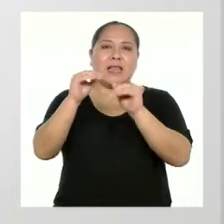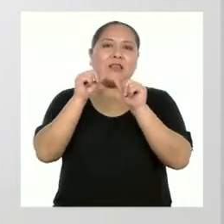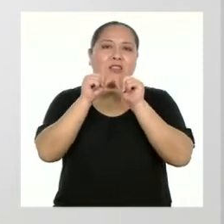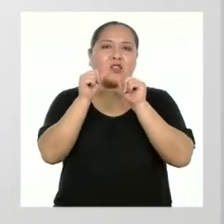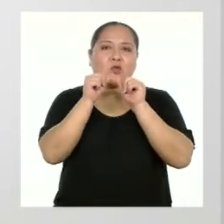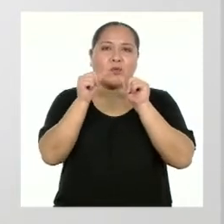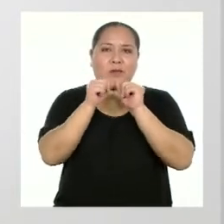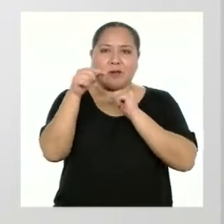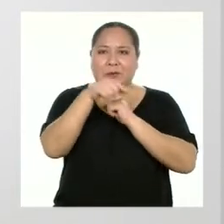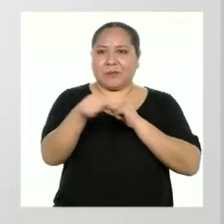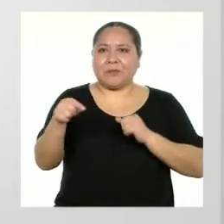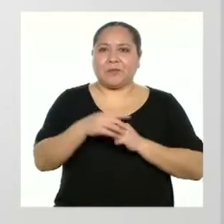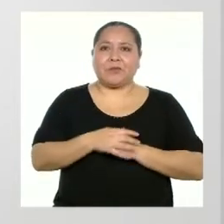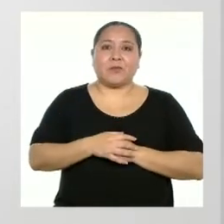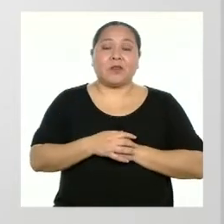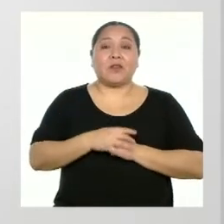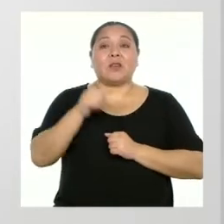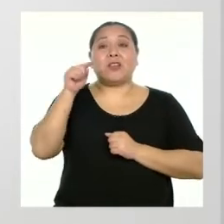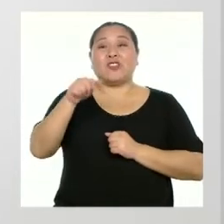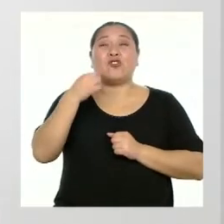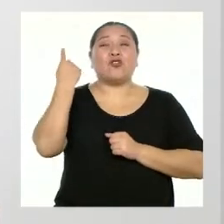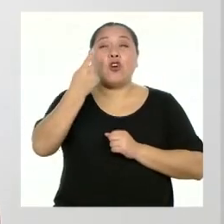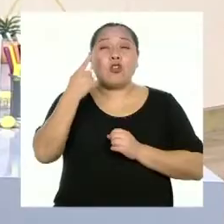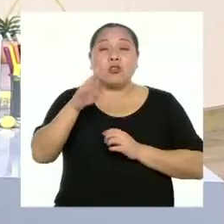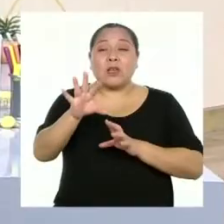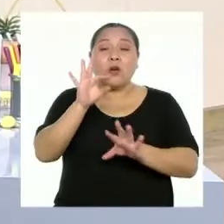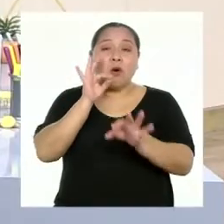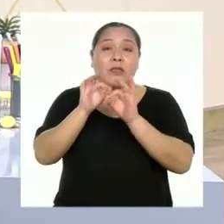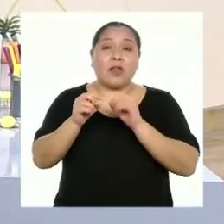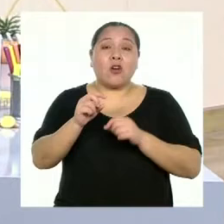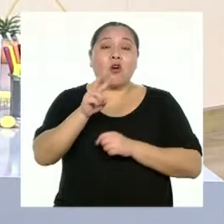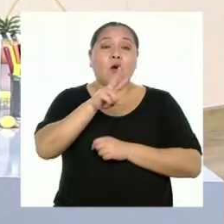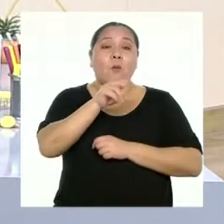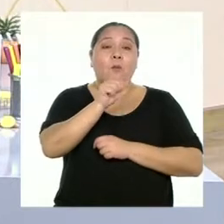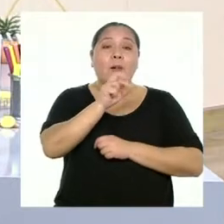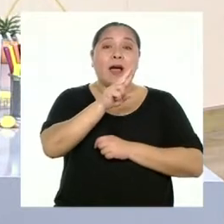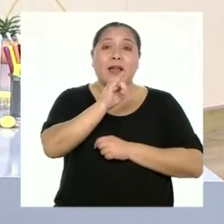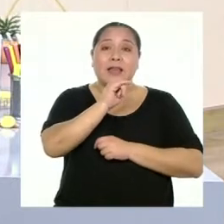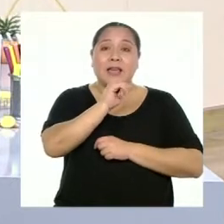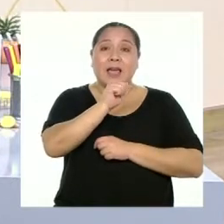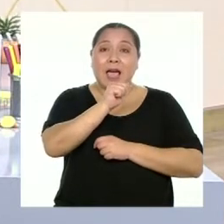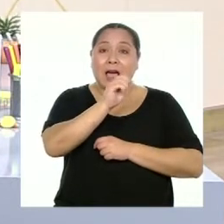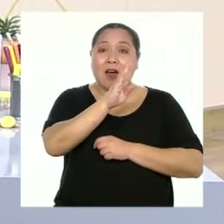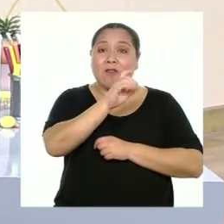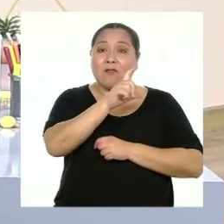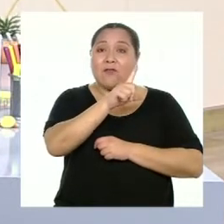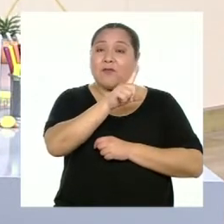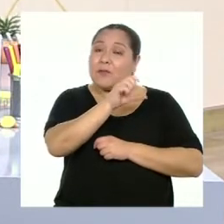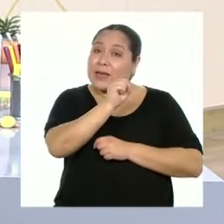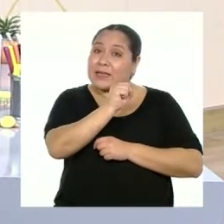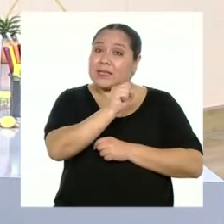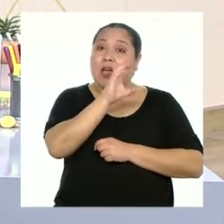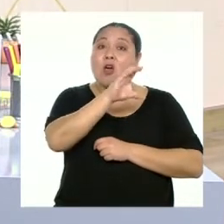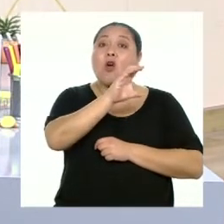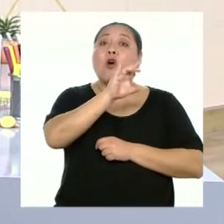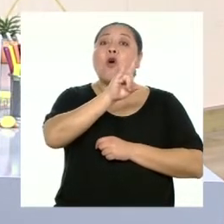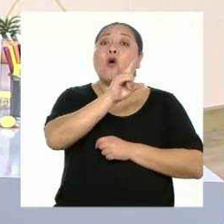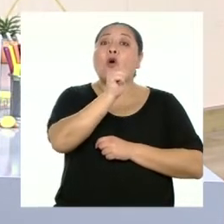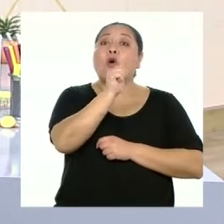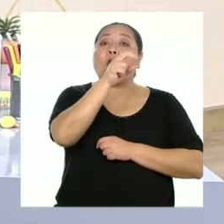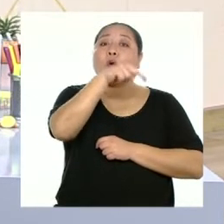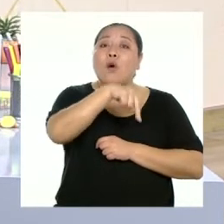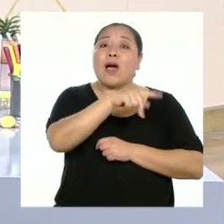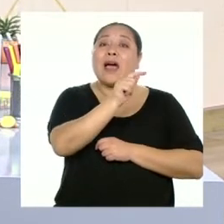resumen solo aplica a variables cuantitativas. Ya tenemos una clara idea de las medidas resumen.